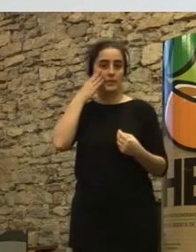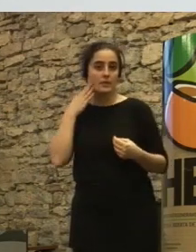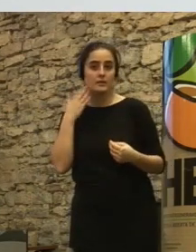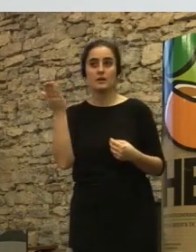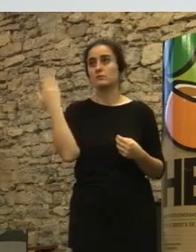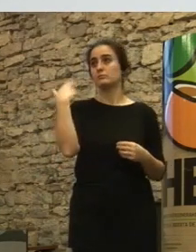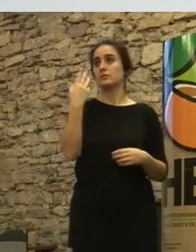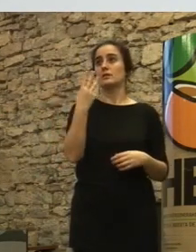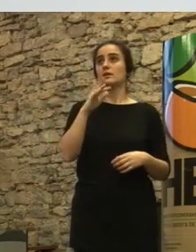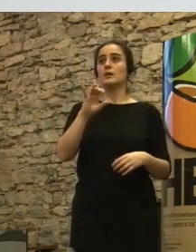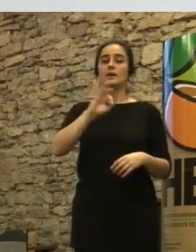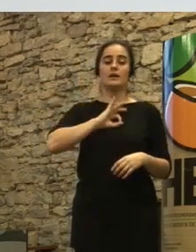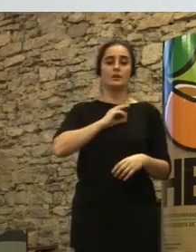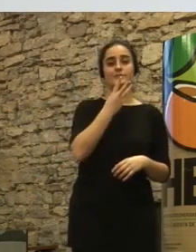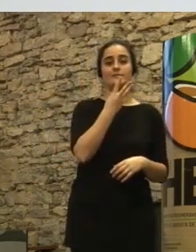urtarrilaren